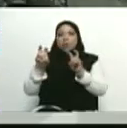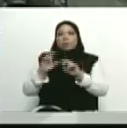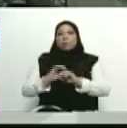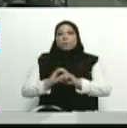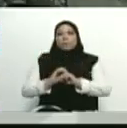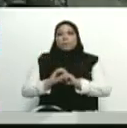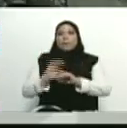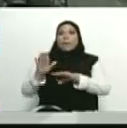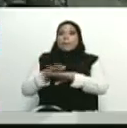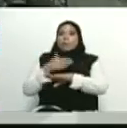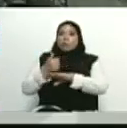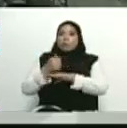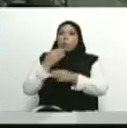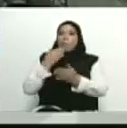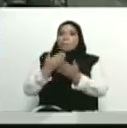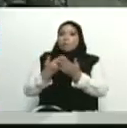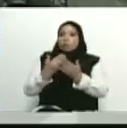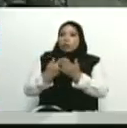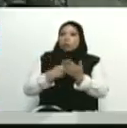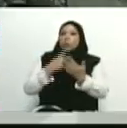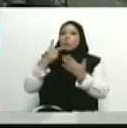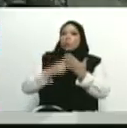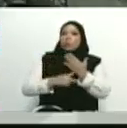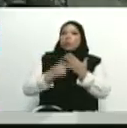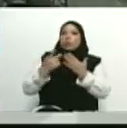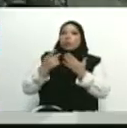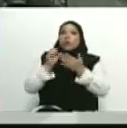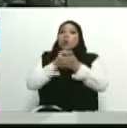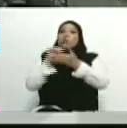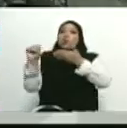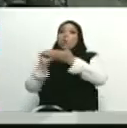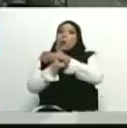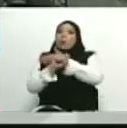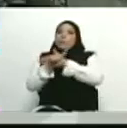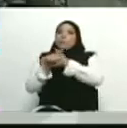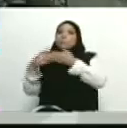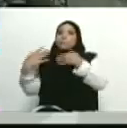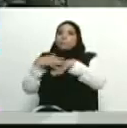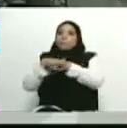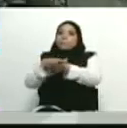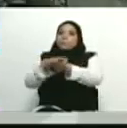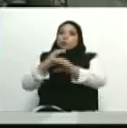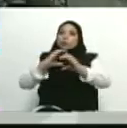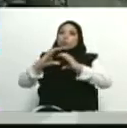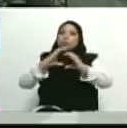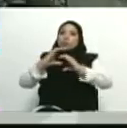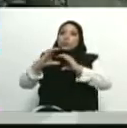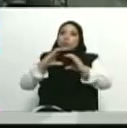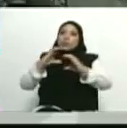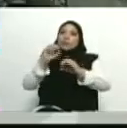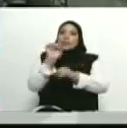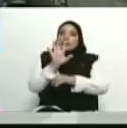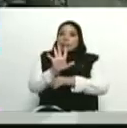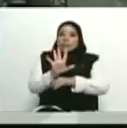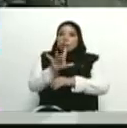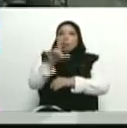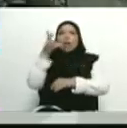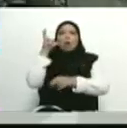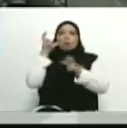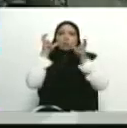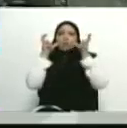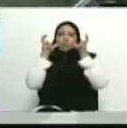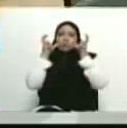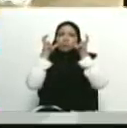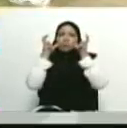nuestros principales proyectos. Correcto. En el área del software tenemos el sistema de integración y comunicación 5, que ya lo debe haber